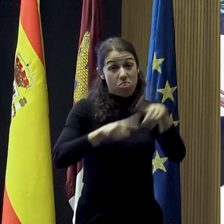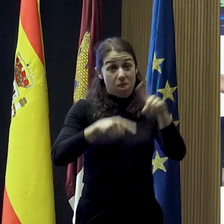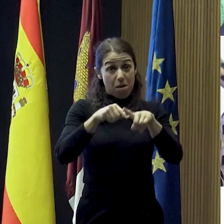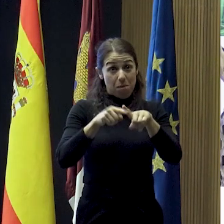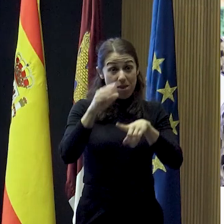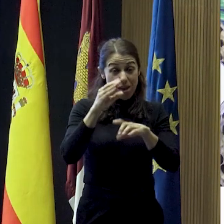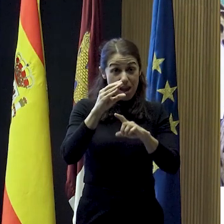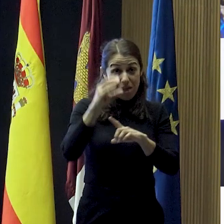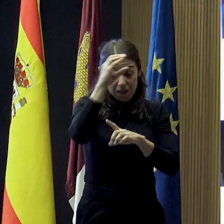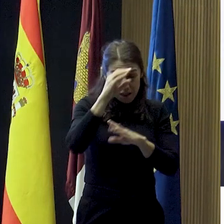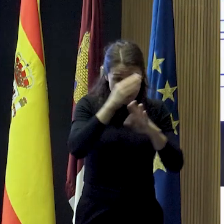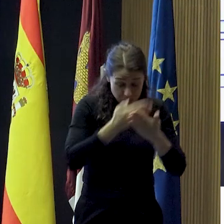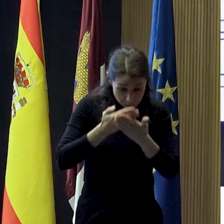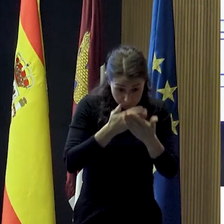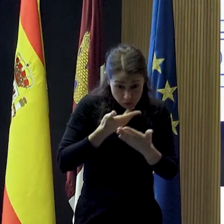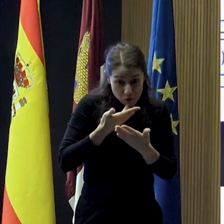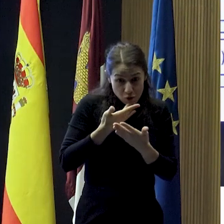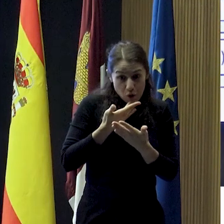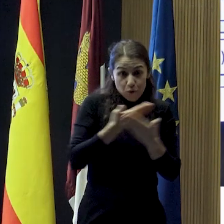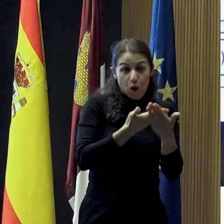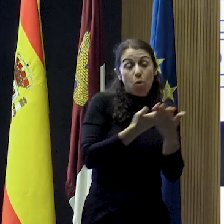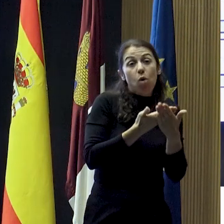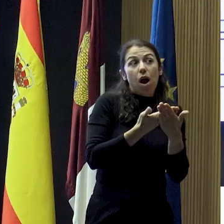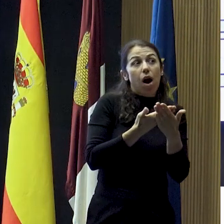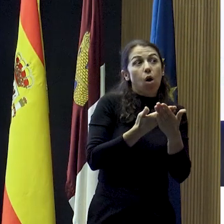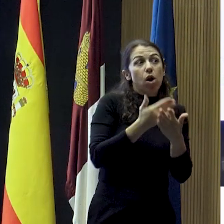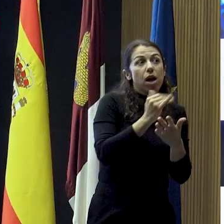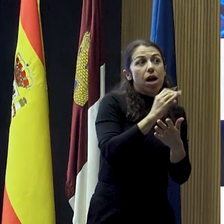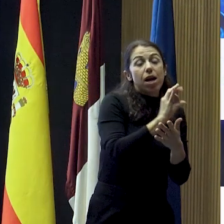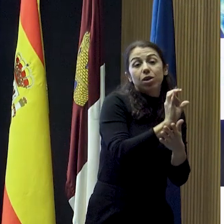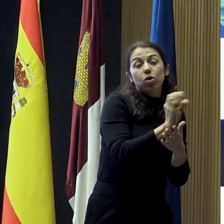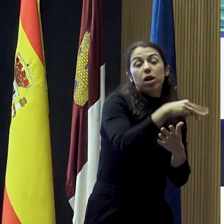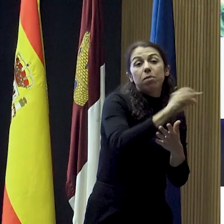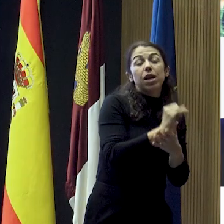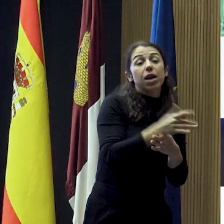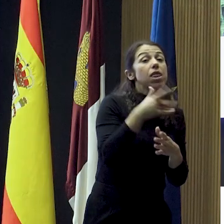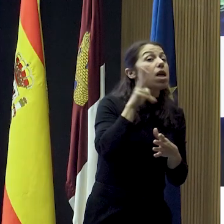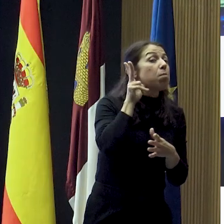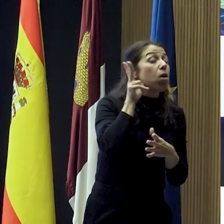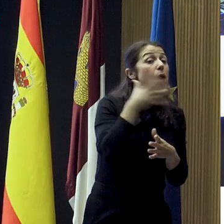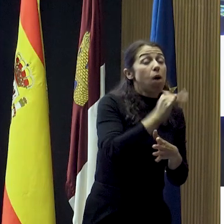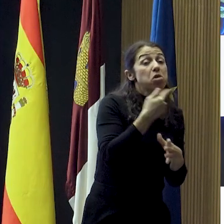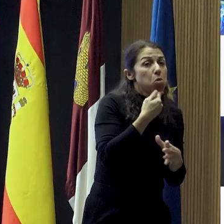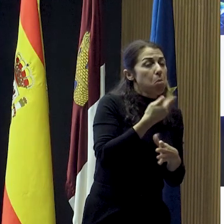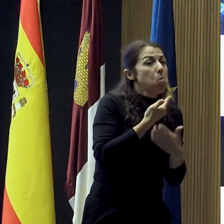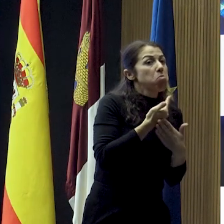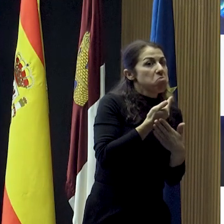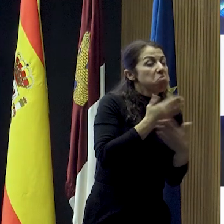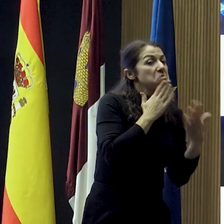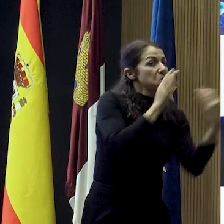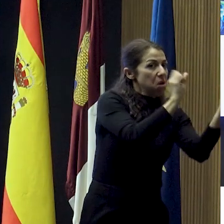esta escuela, estoy de acuerdo con Scoville y Miller, que dicen que está en el hipocampo. Pero fijaros, hay